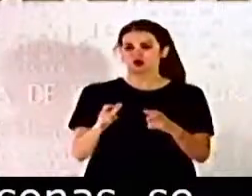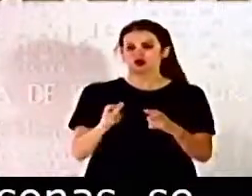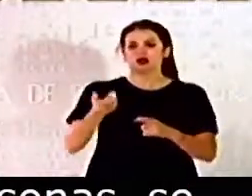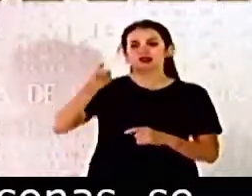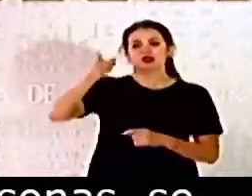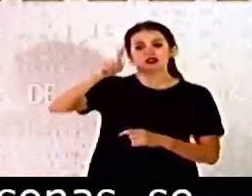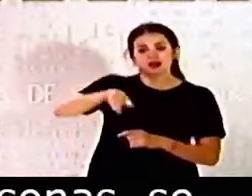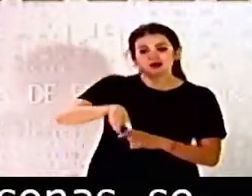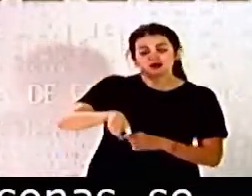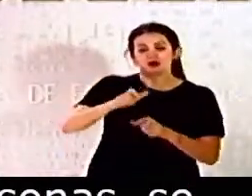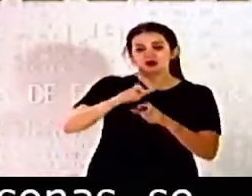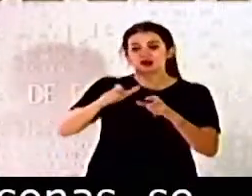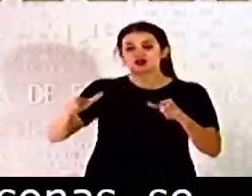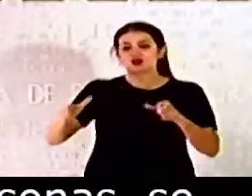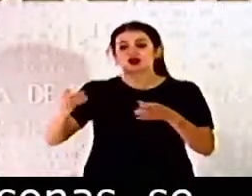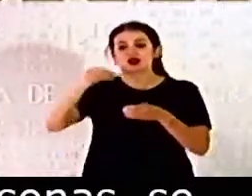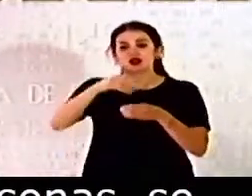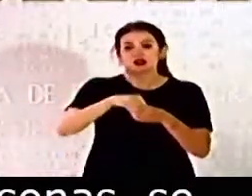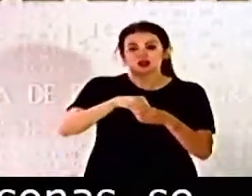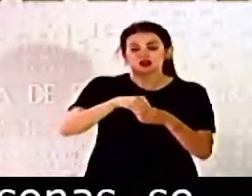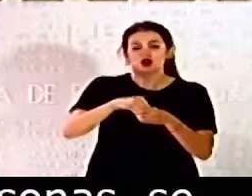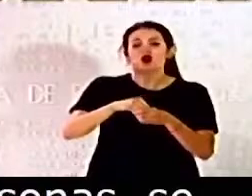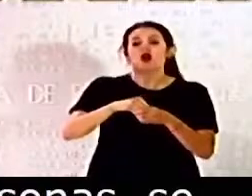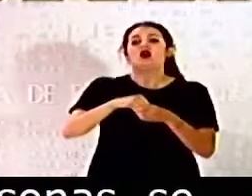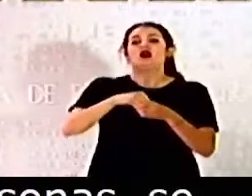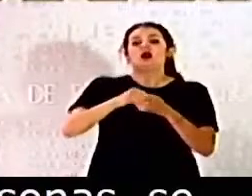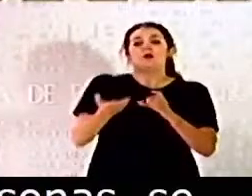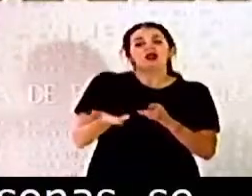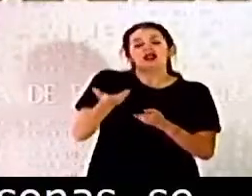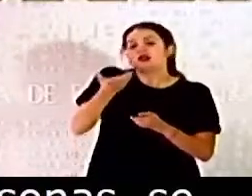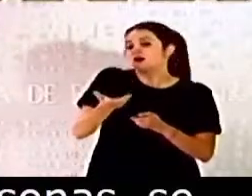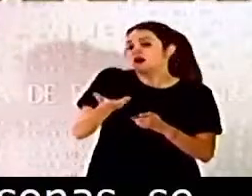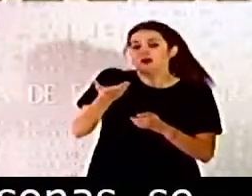aforos fundamentalmente en el interior de los